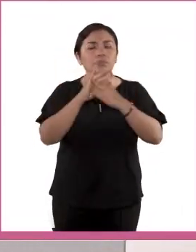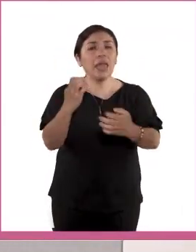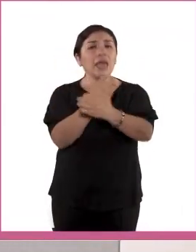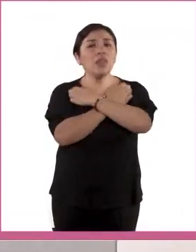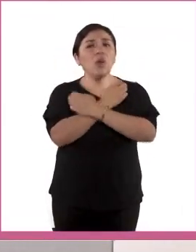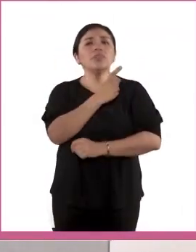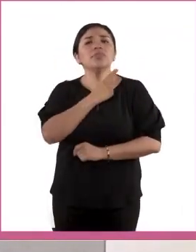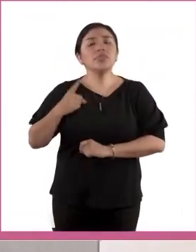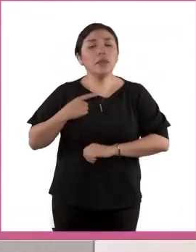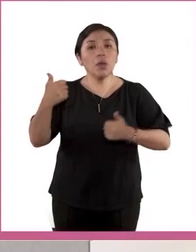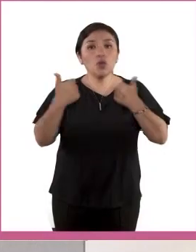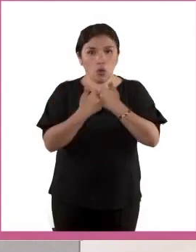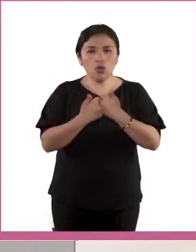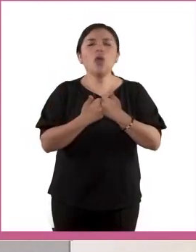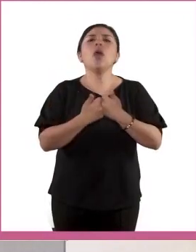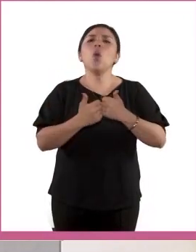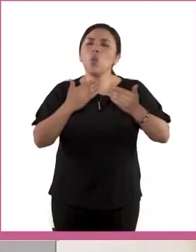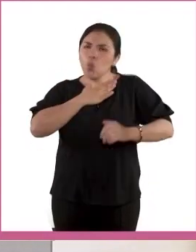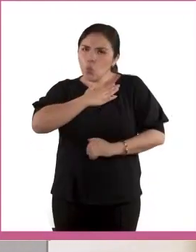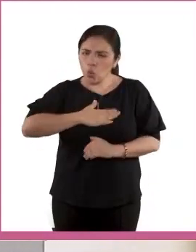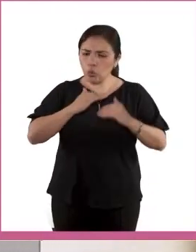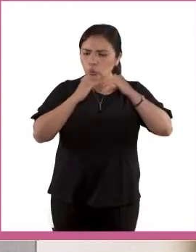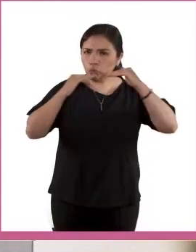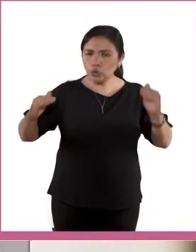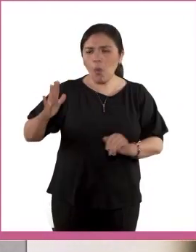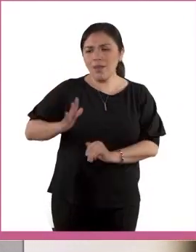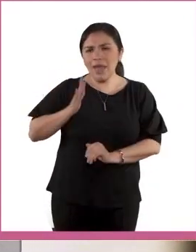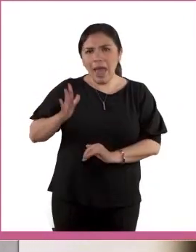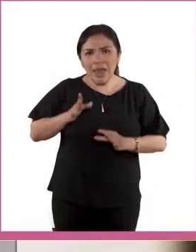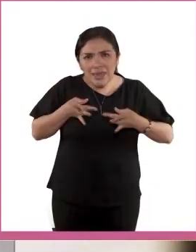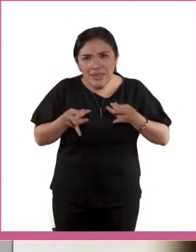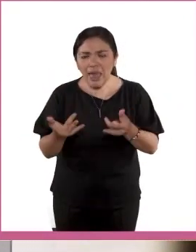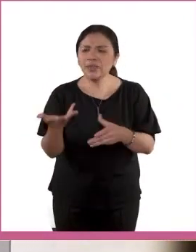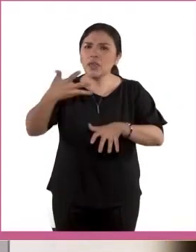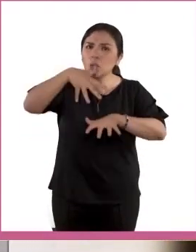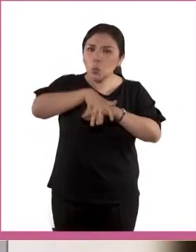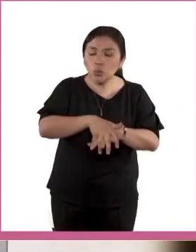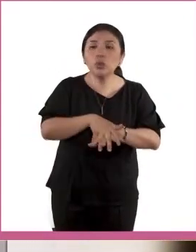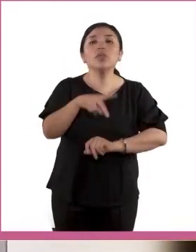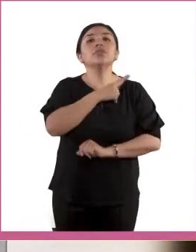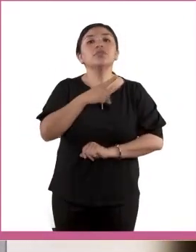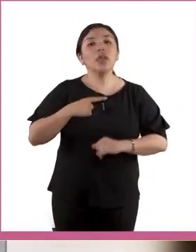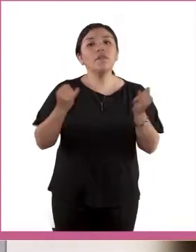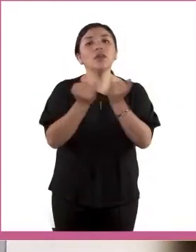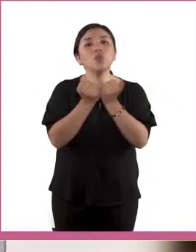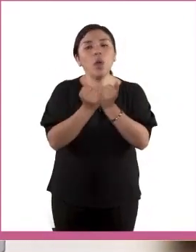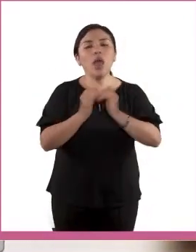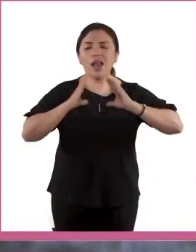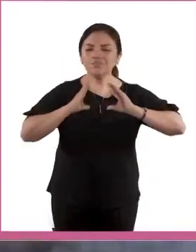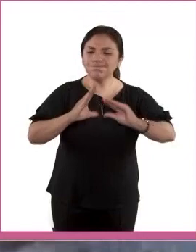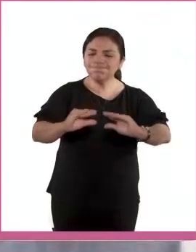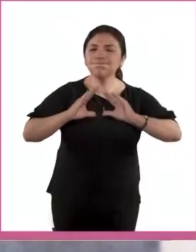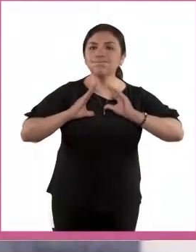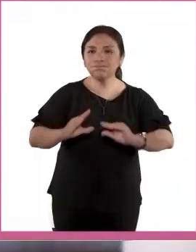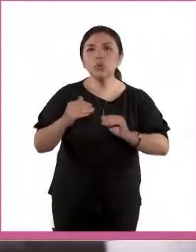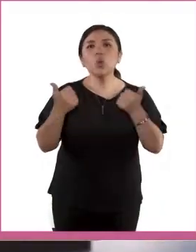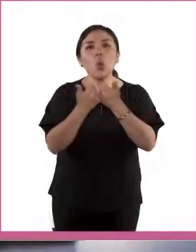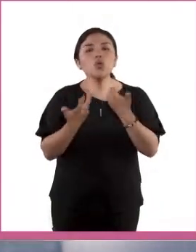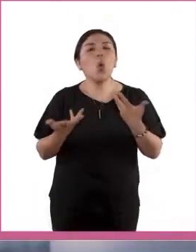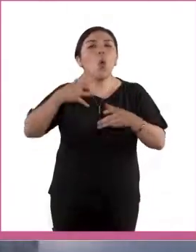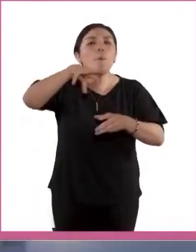2001-2006 se habló de una educación que, además de ser equitativa, de calidad, incluyente, tendría que